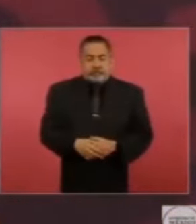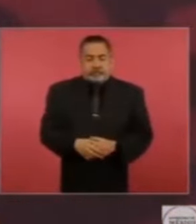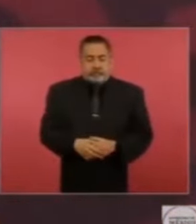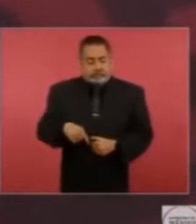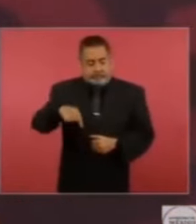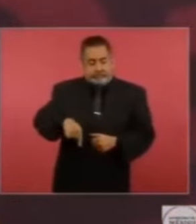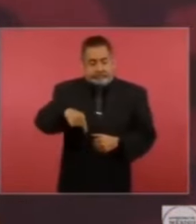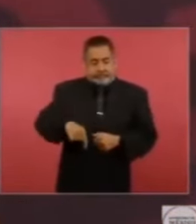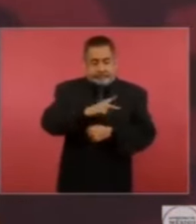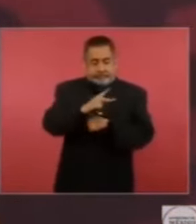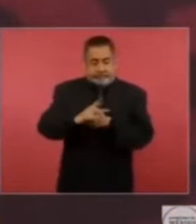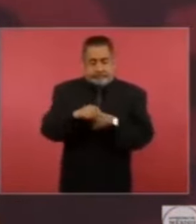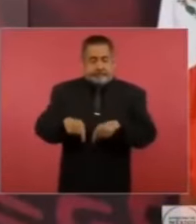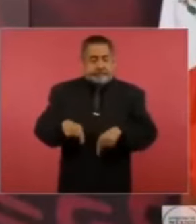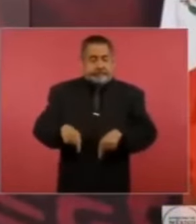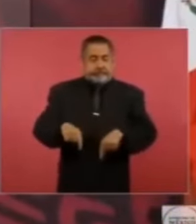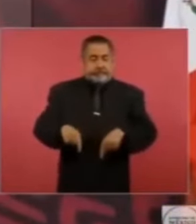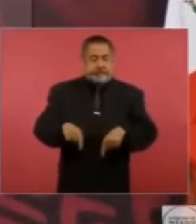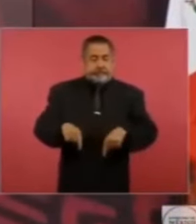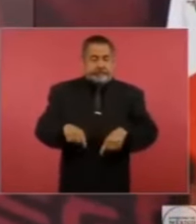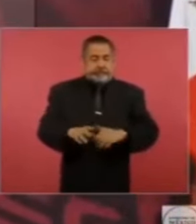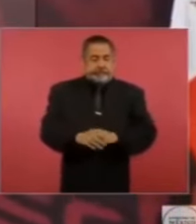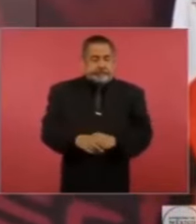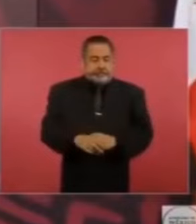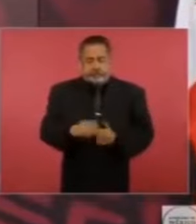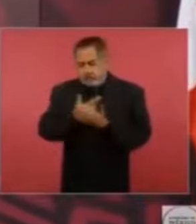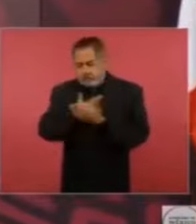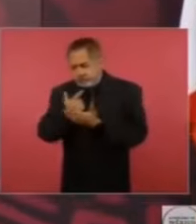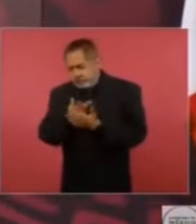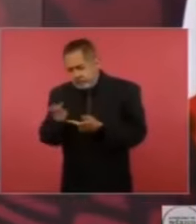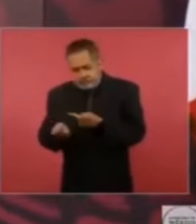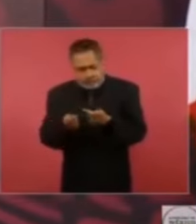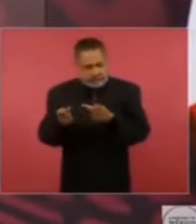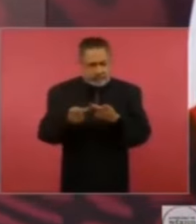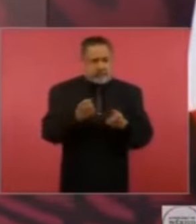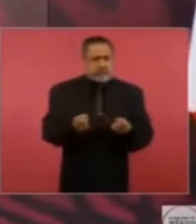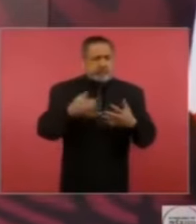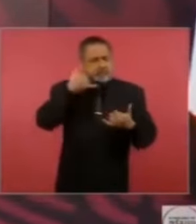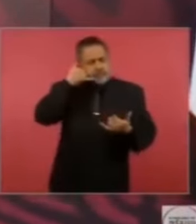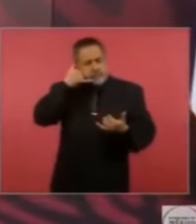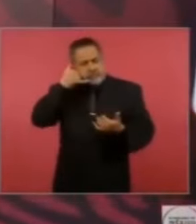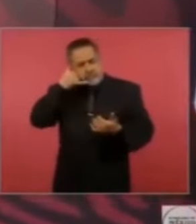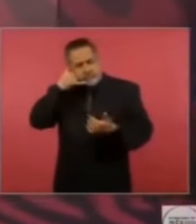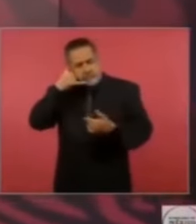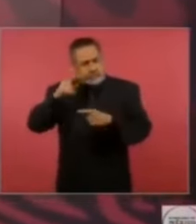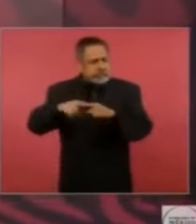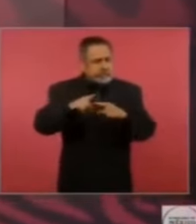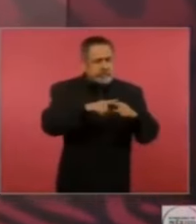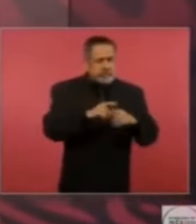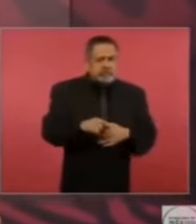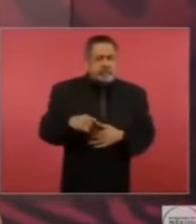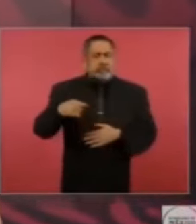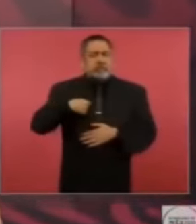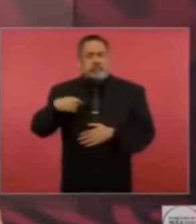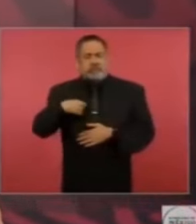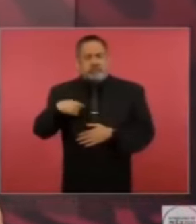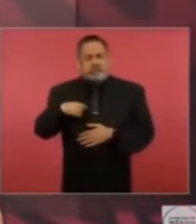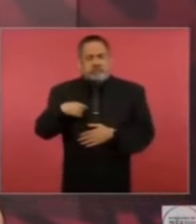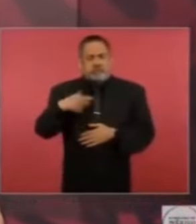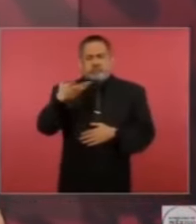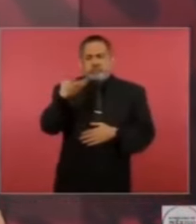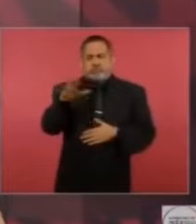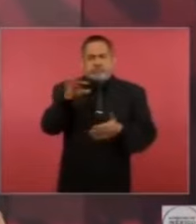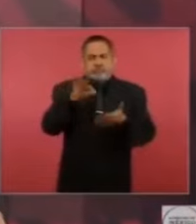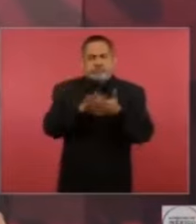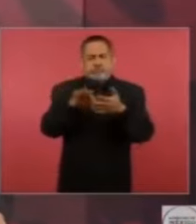según el porcentaje de población va a sacar el porcentaje de encuestas de cada uno de los lugares para sacar ahora sí y de